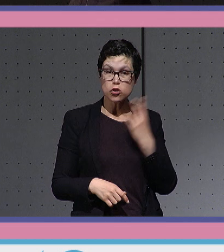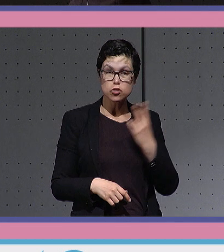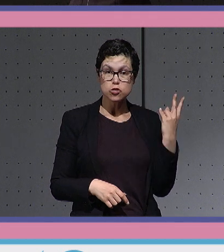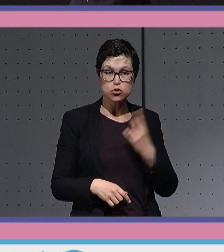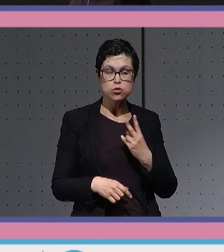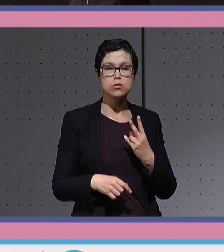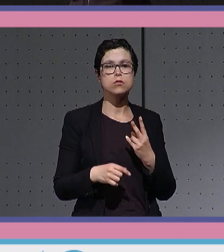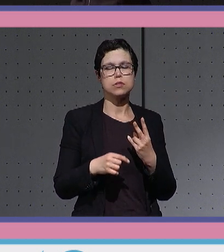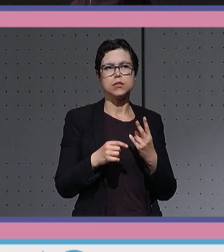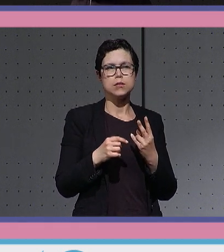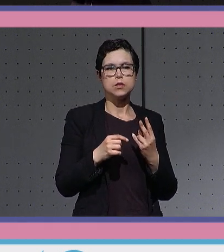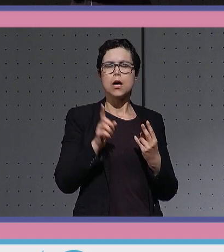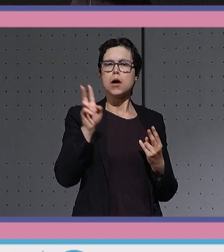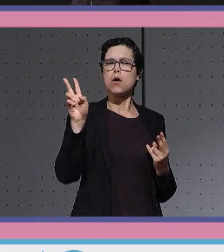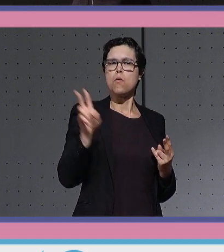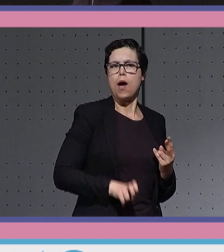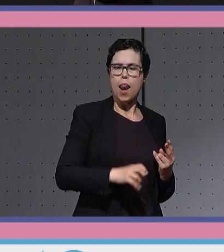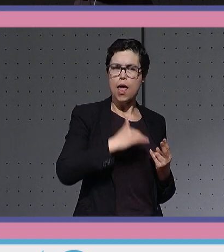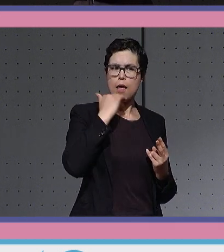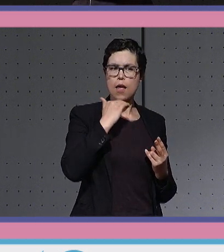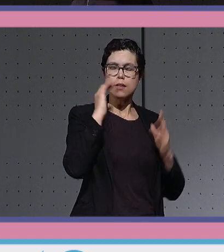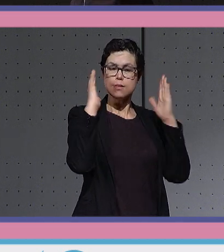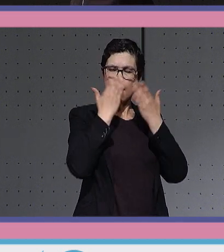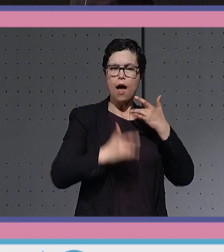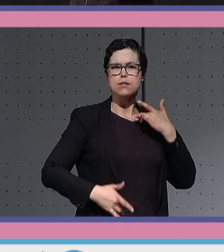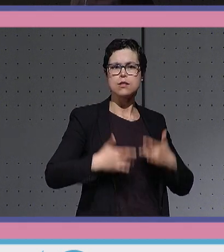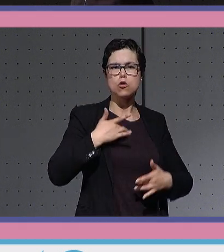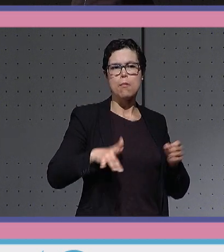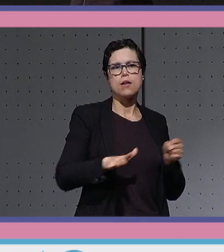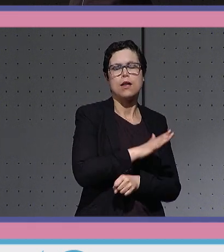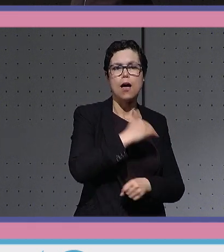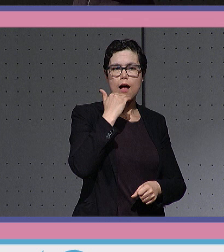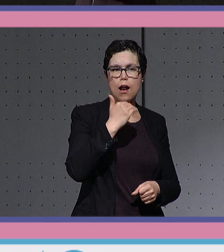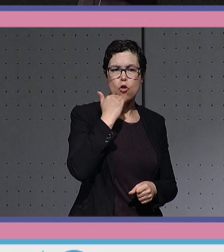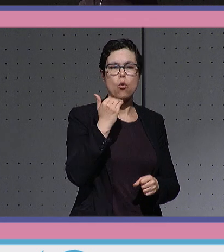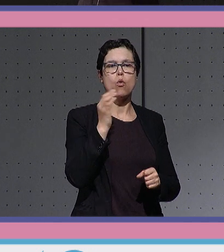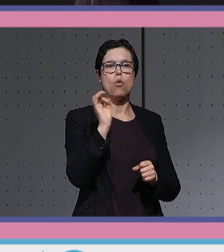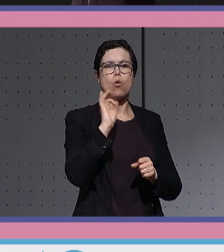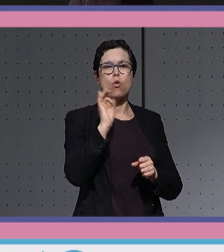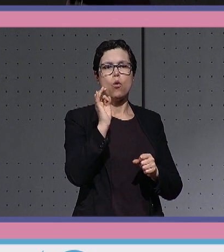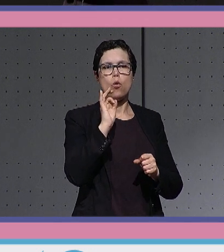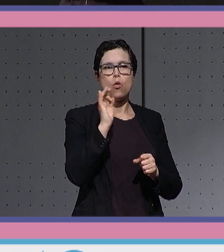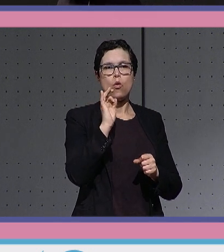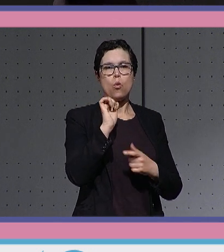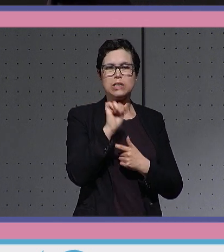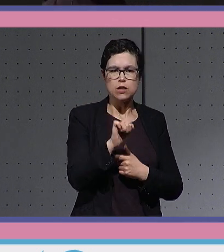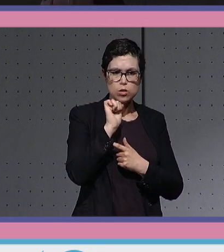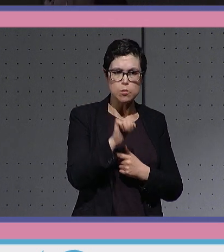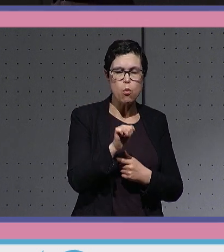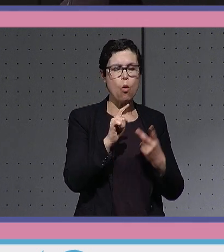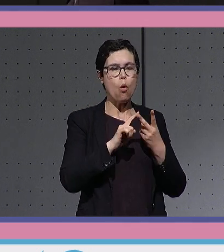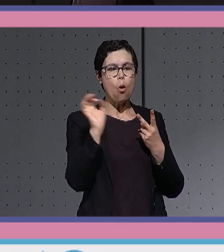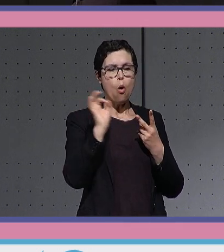de eficacia para algunos de los síntomas que acompañan al TEA, como las estereotipias, y en el caso de la risperidona, también para el